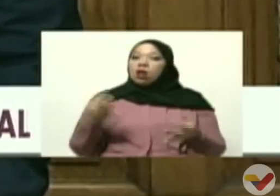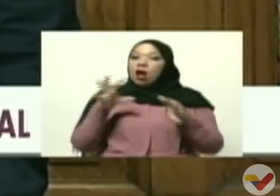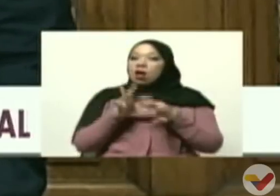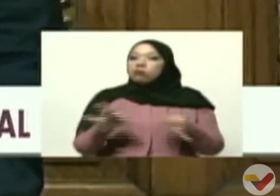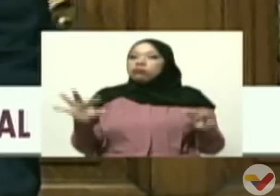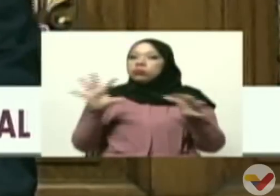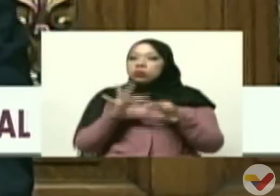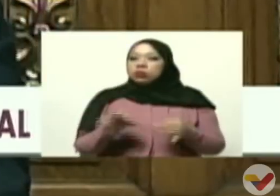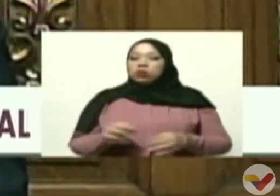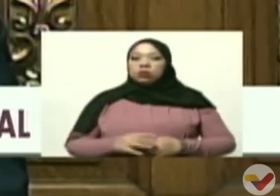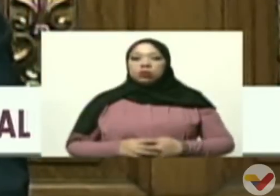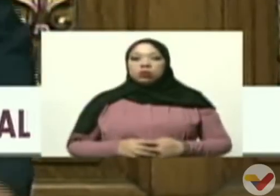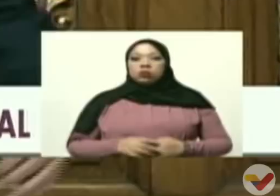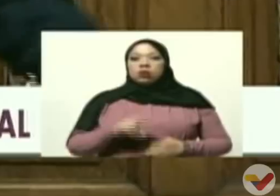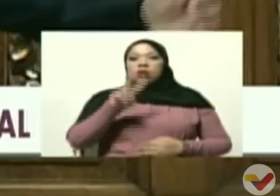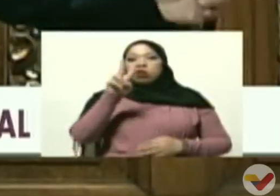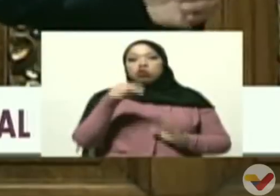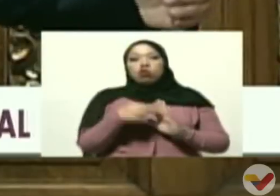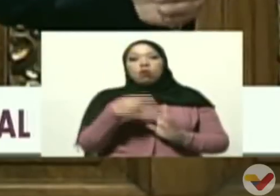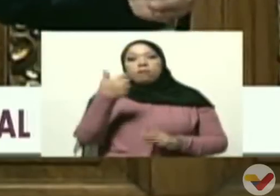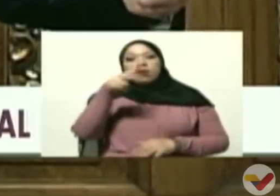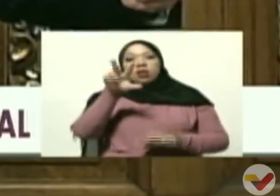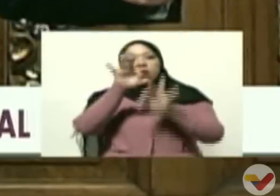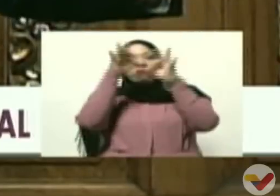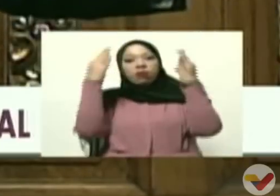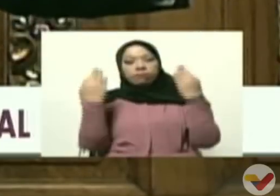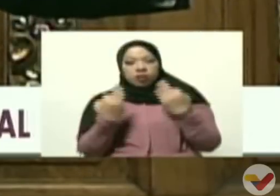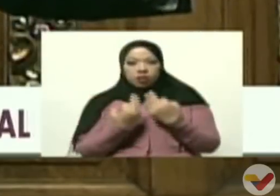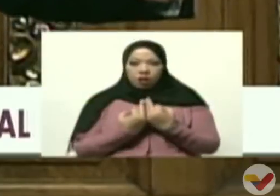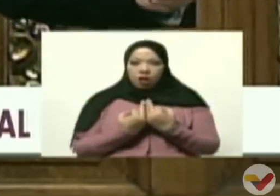Desde el año 2013, un grupo de familias